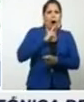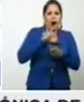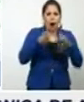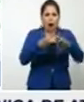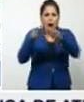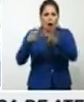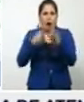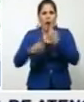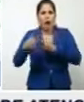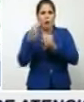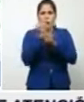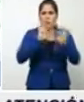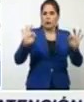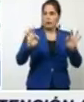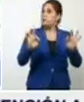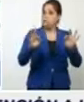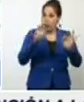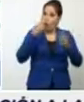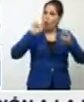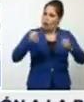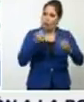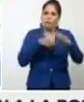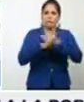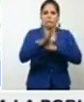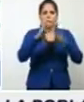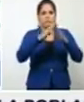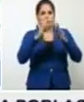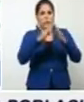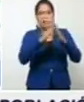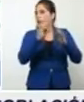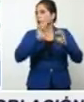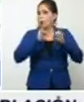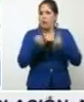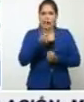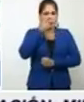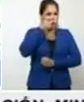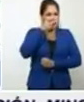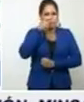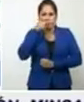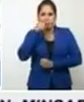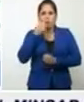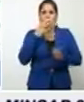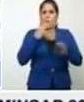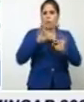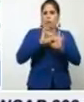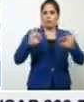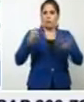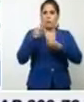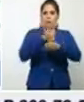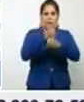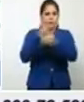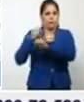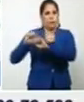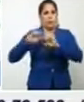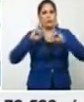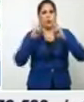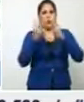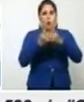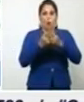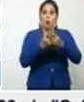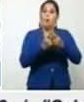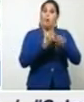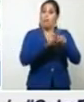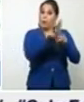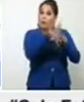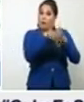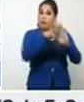viviendas y no, por supuesto, bajar la guardia en cuanto al enfrentamiento tanto a la COVID-19 con las medidas ya